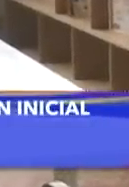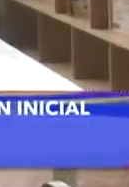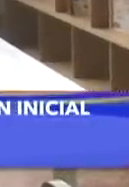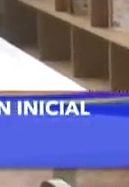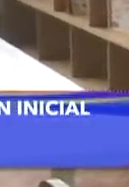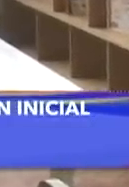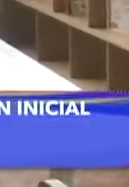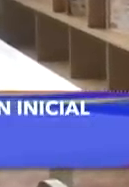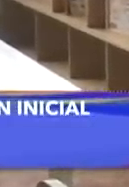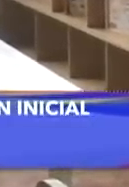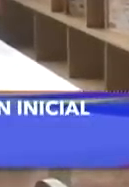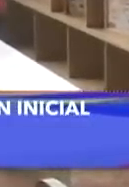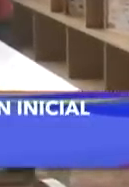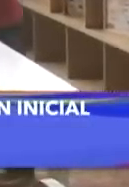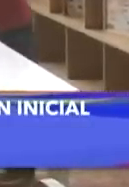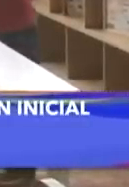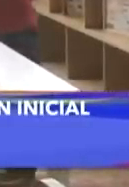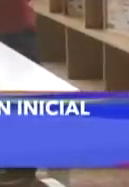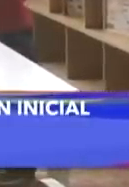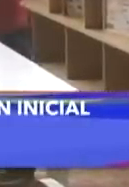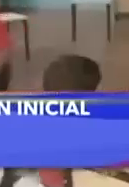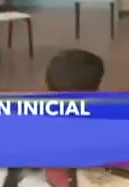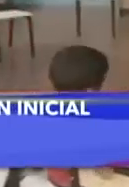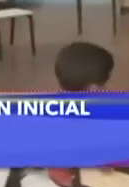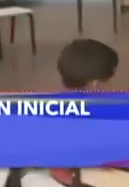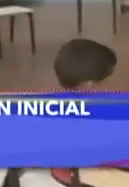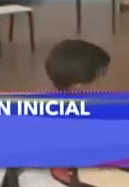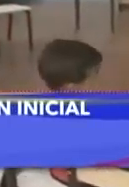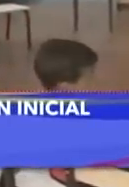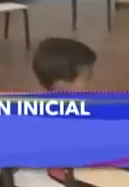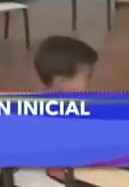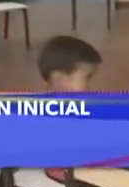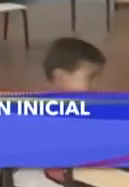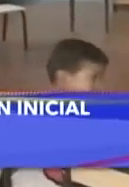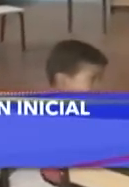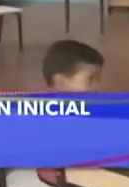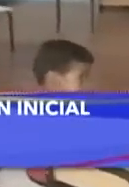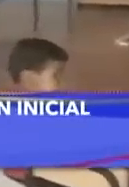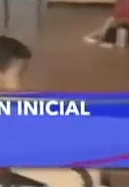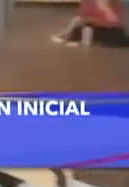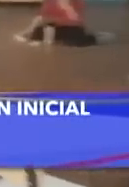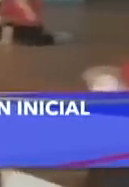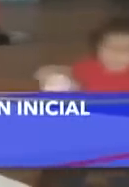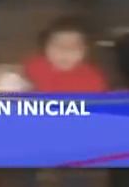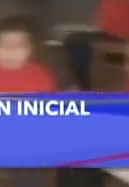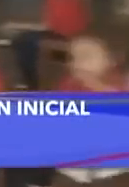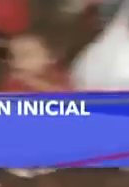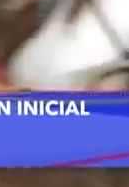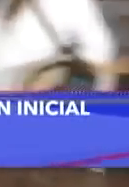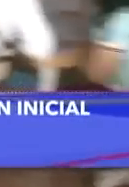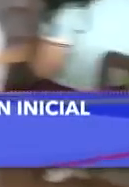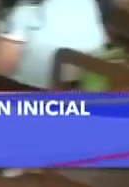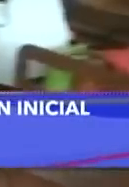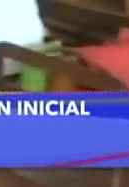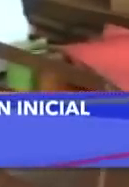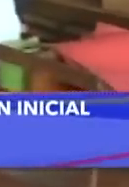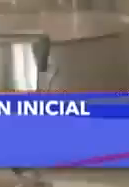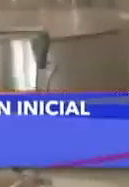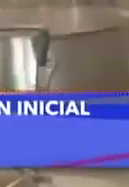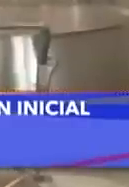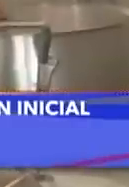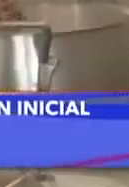estas maestras también que hacen posible que estos niños reciban todos los días su instrucción una cocina